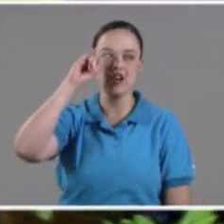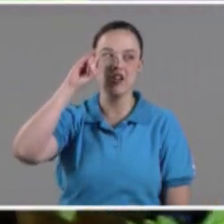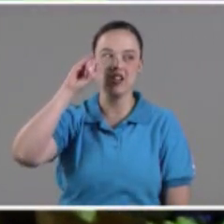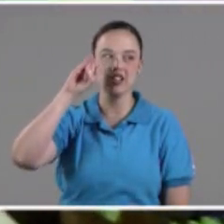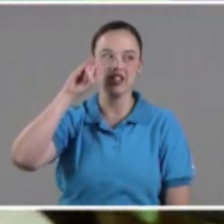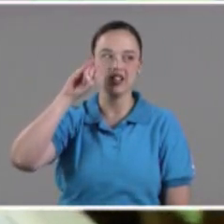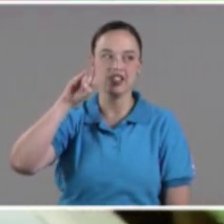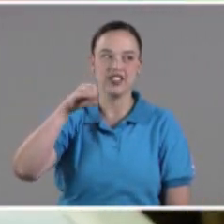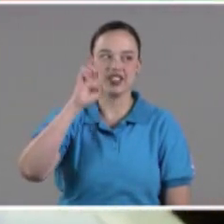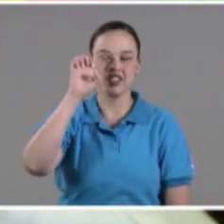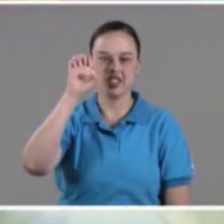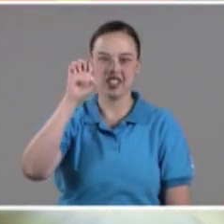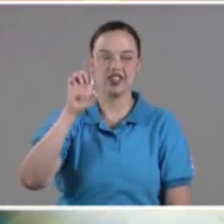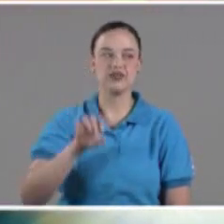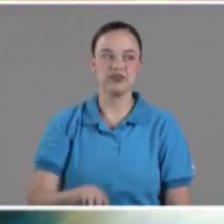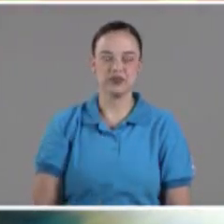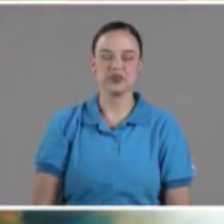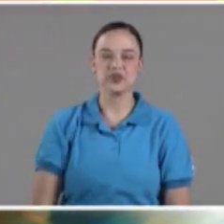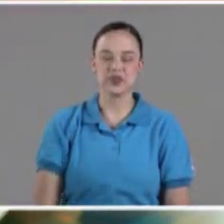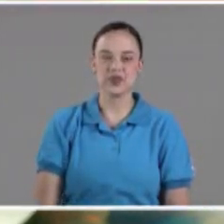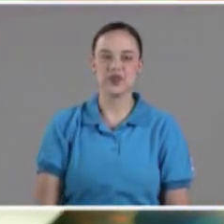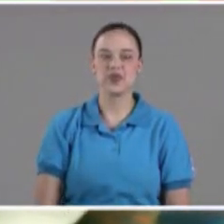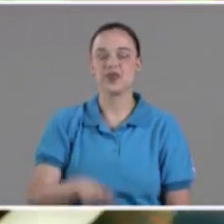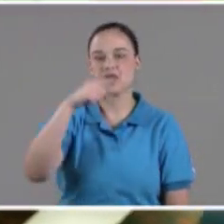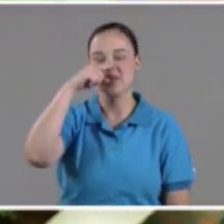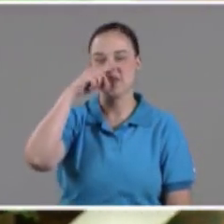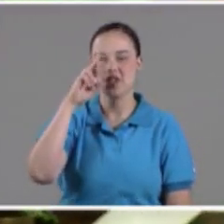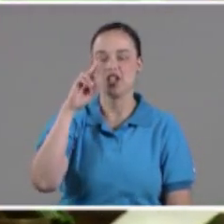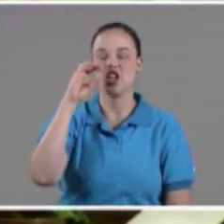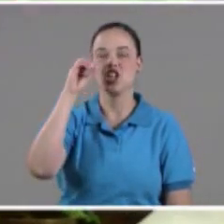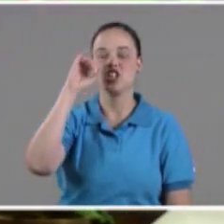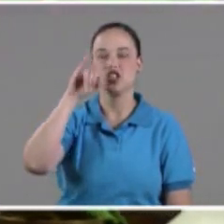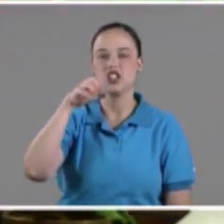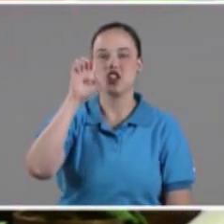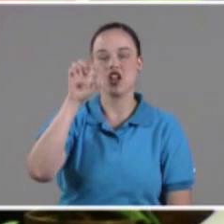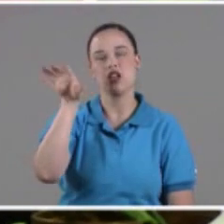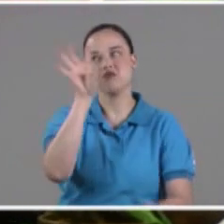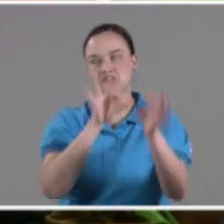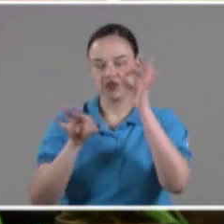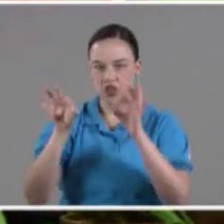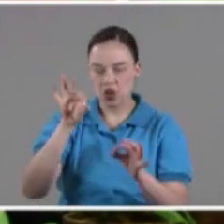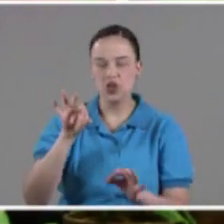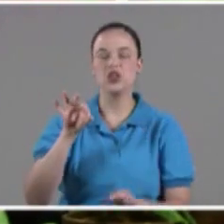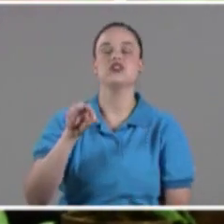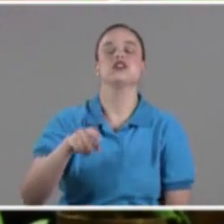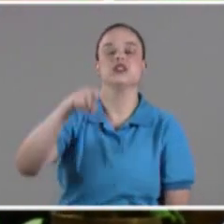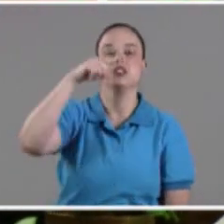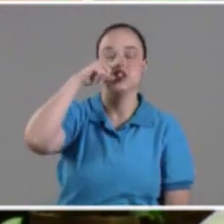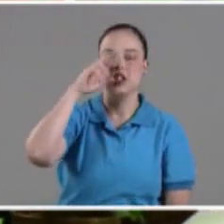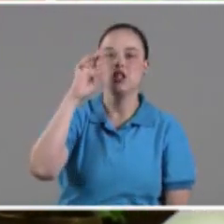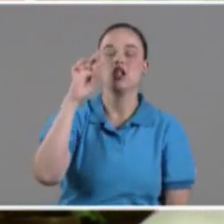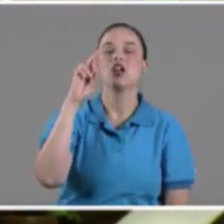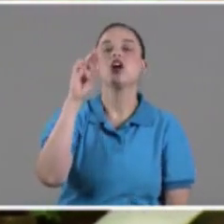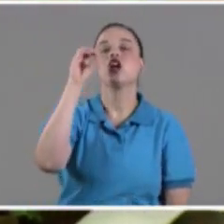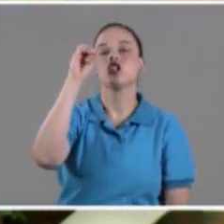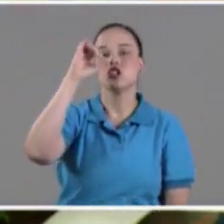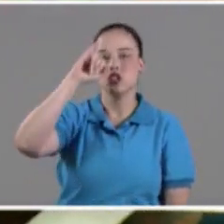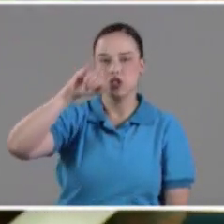no traje troje troje o troja verdad ahí agarraban y ahí lo guardaban